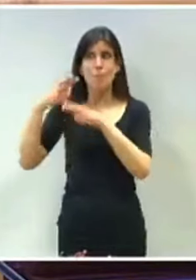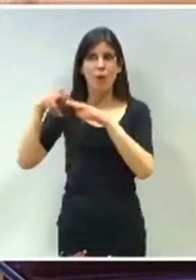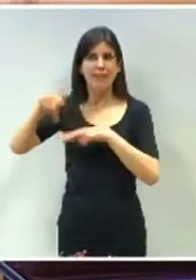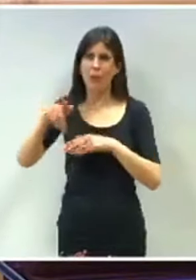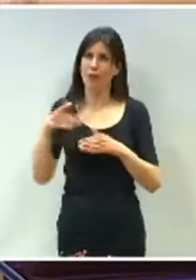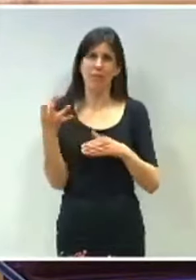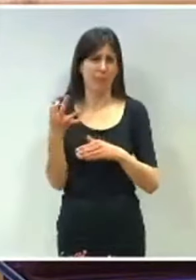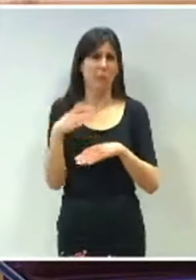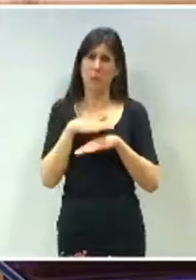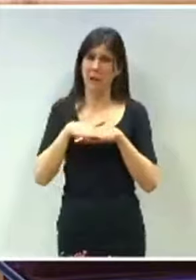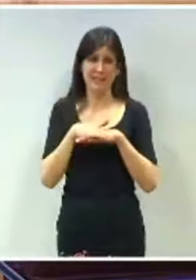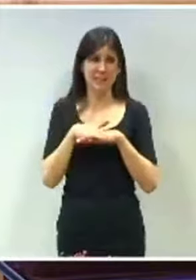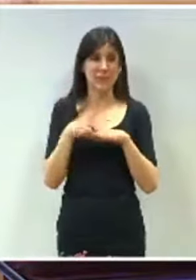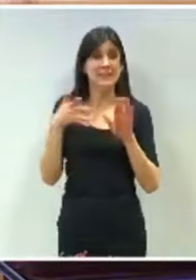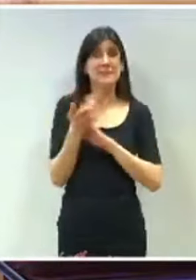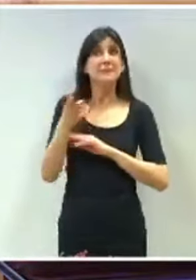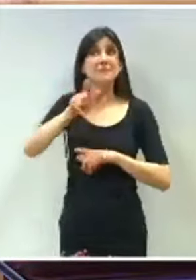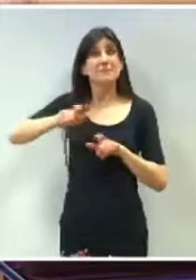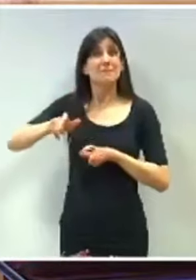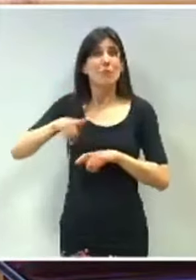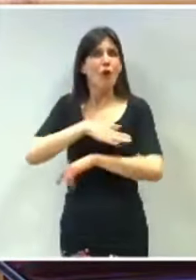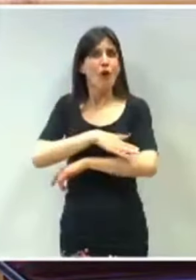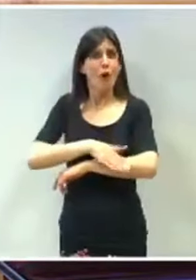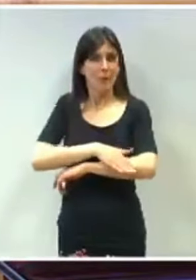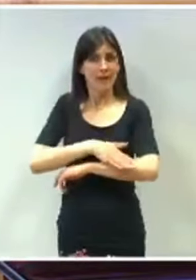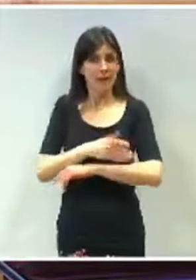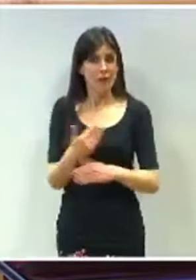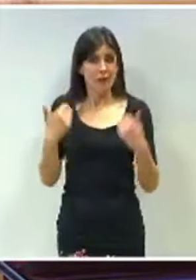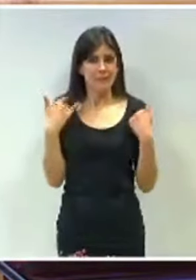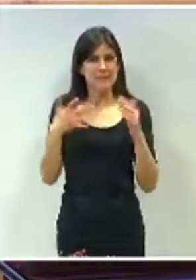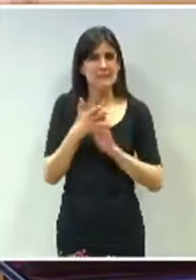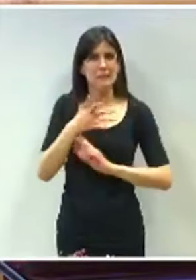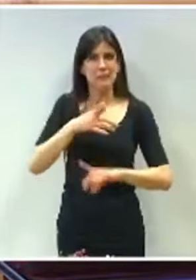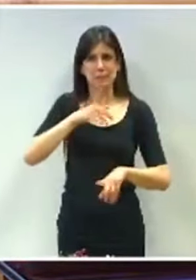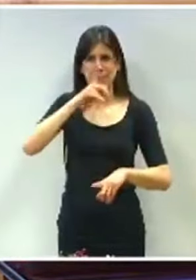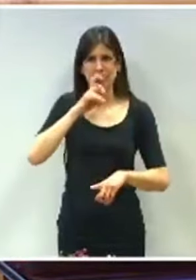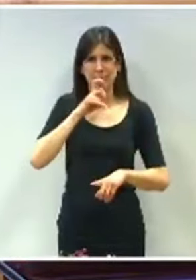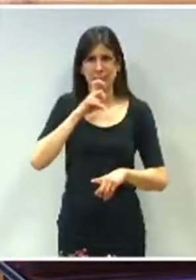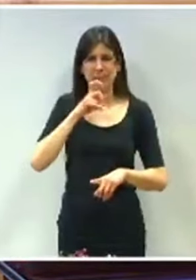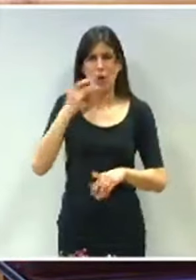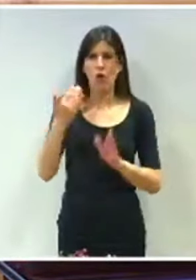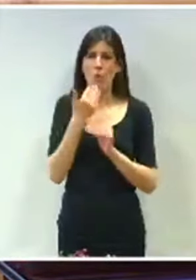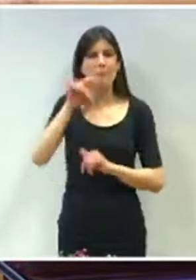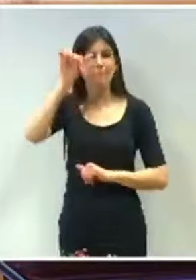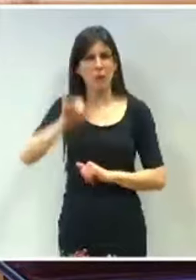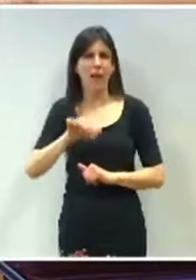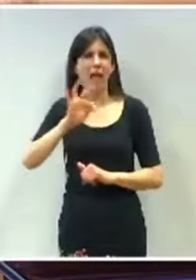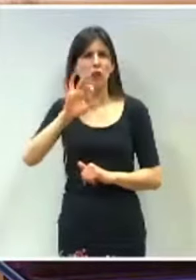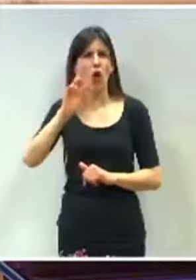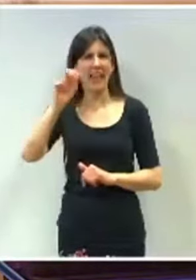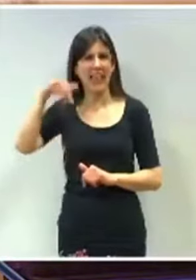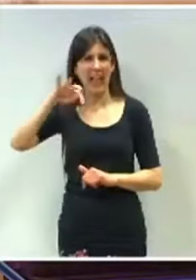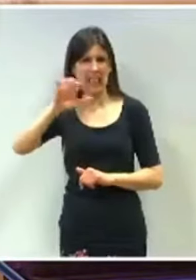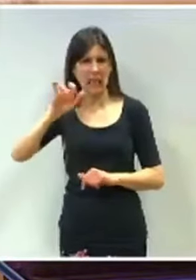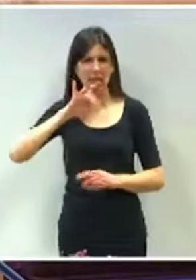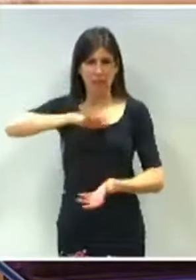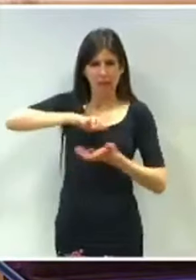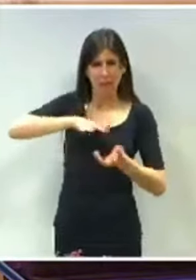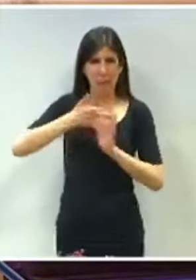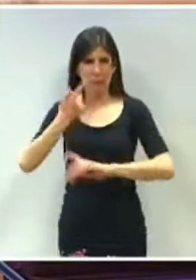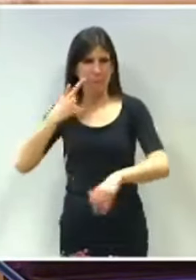unos gobernante a día de hoy que recuerdan aquellos personajes torrenti anos que protagonizan la trama de una